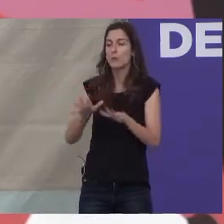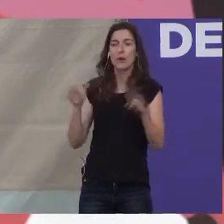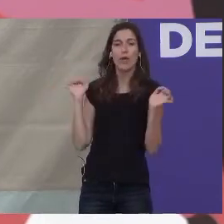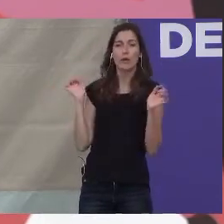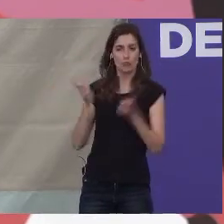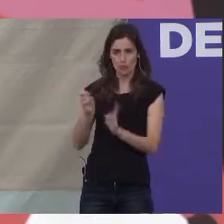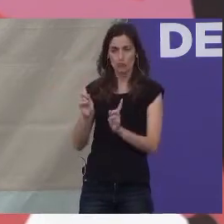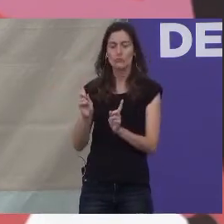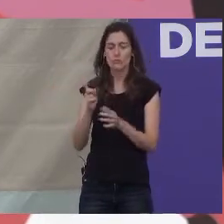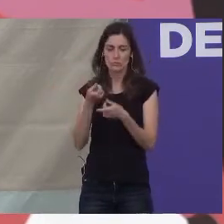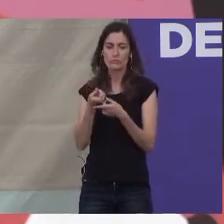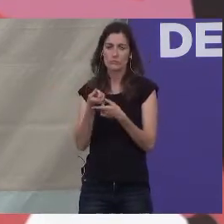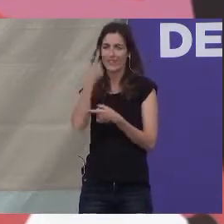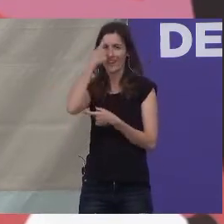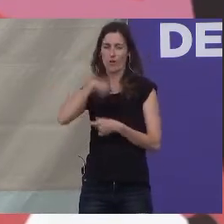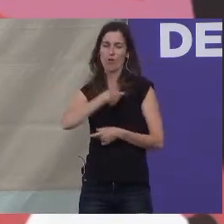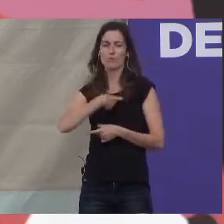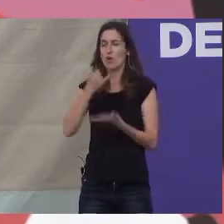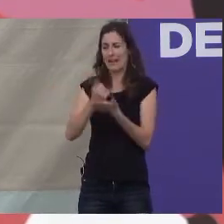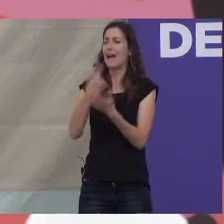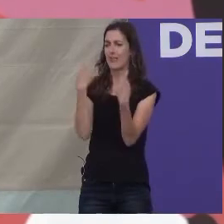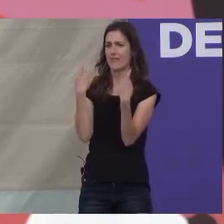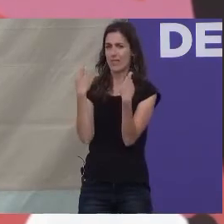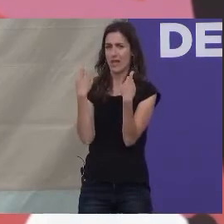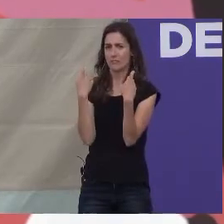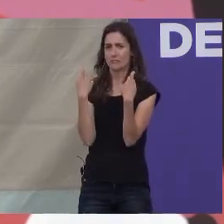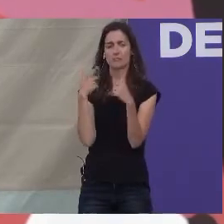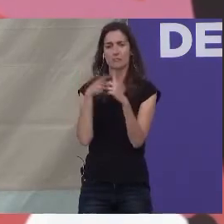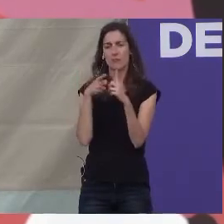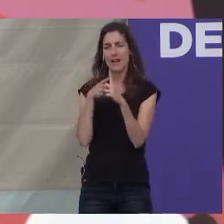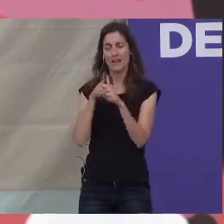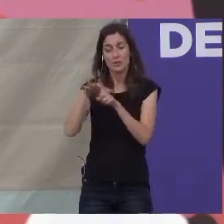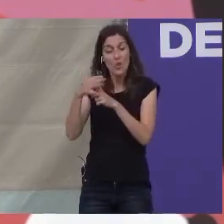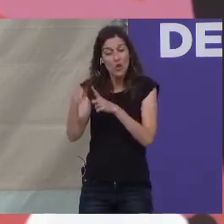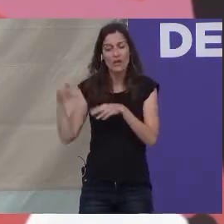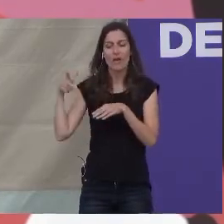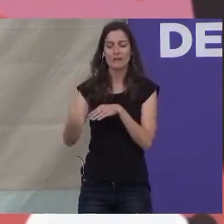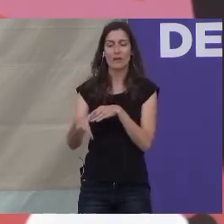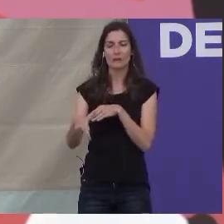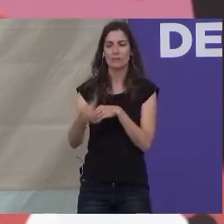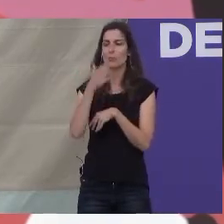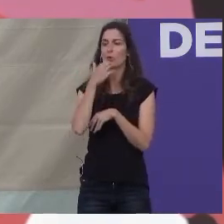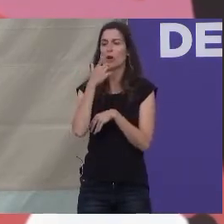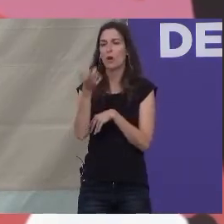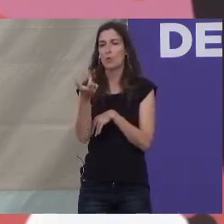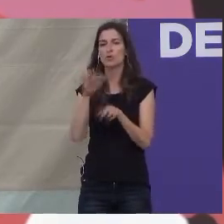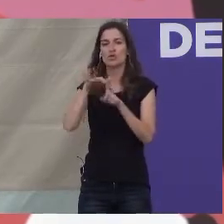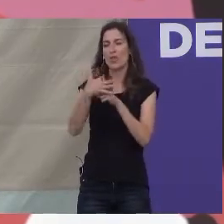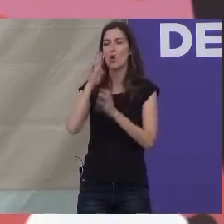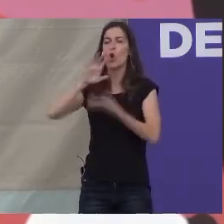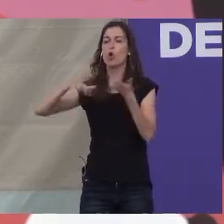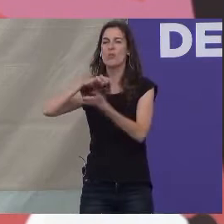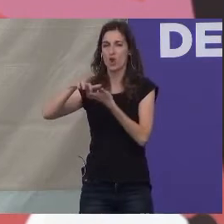punto de vista es necesario una Comisión de Garantías que evite esas cosas. Que, por ejemplo, se puedan dar casos de